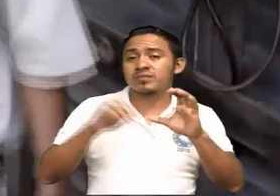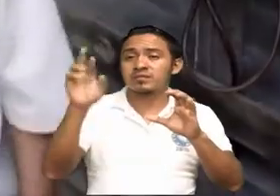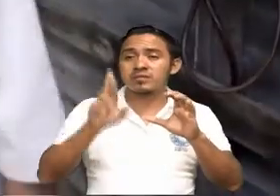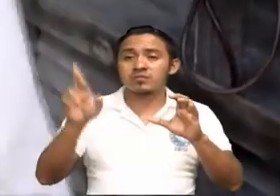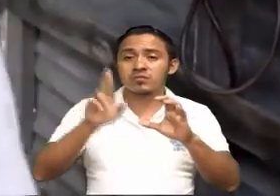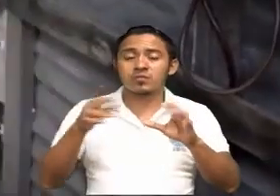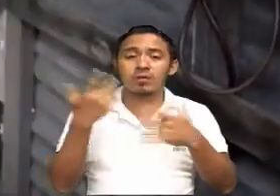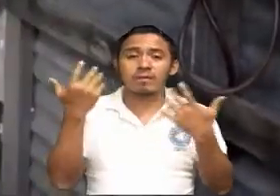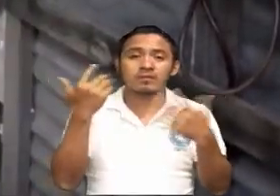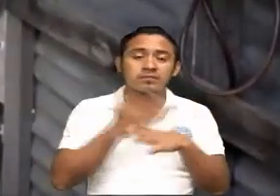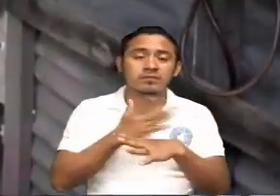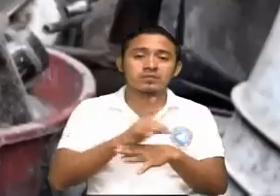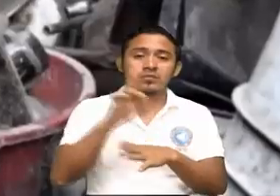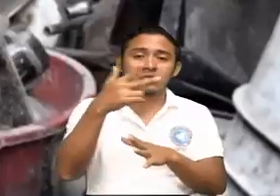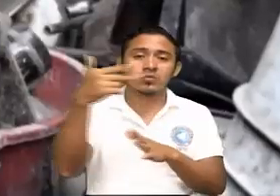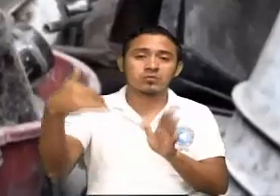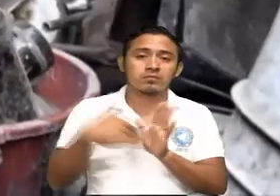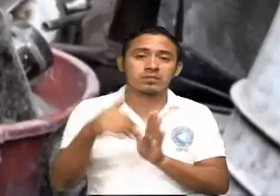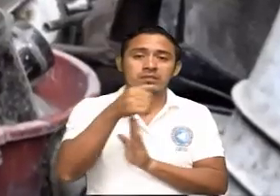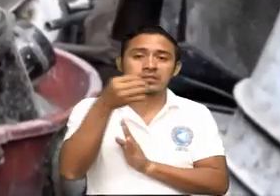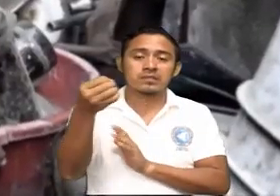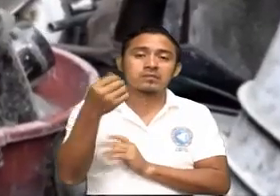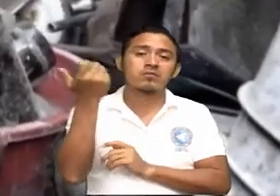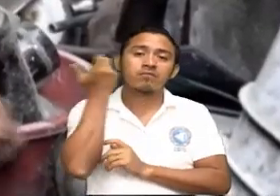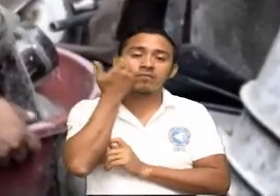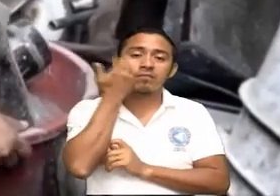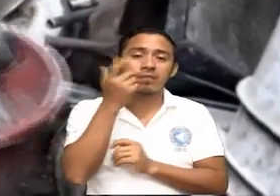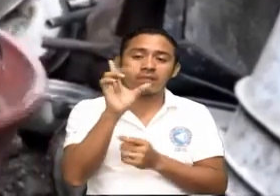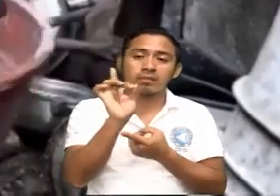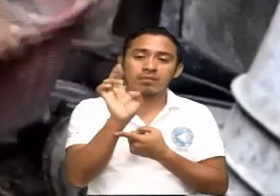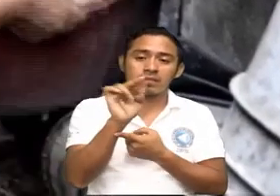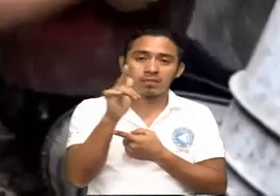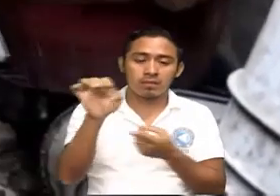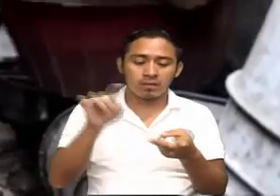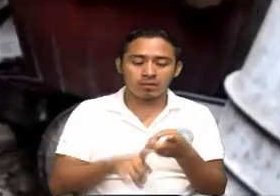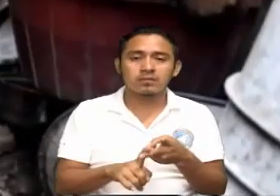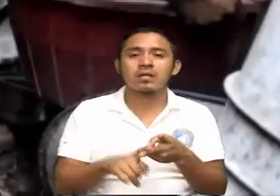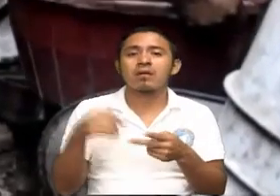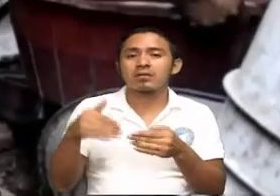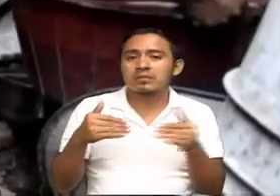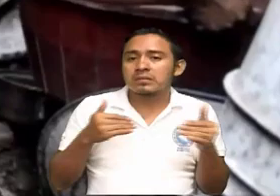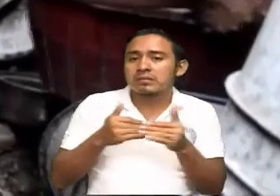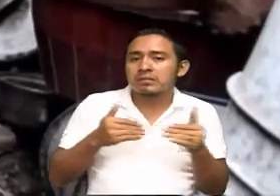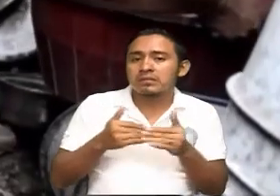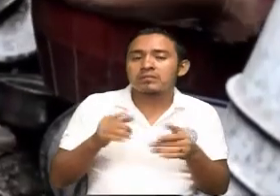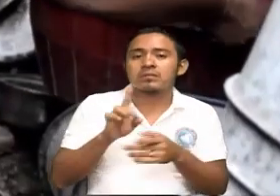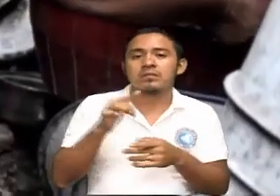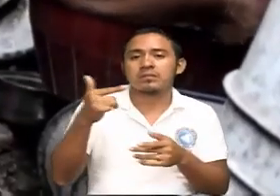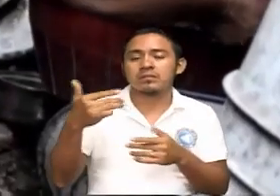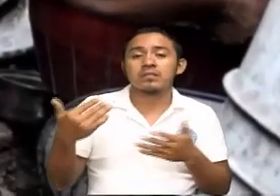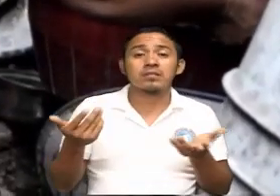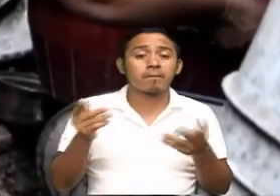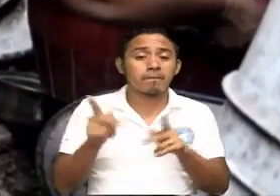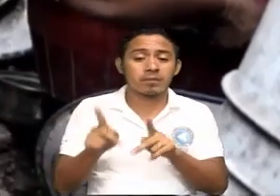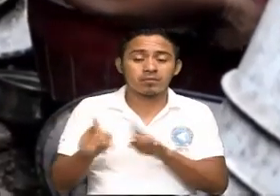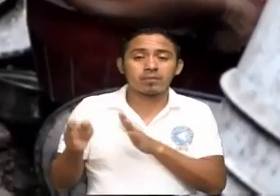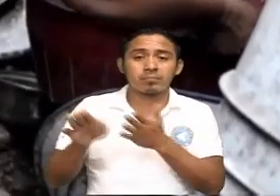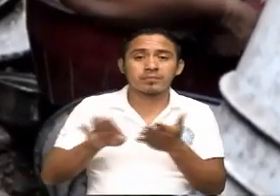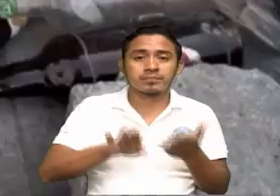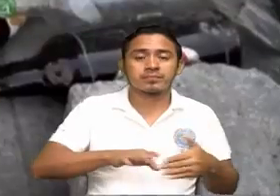los 8.620 casos de dengue y las recientemente confirmadas 27 muertes a causa del